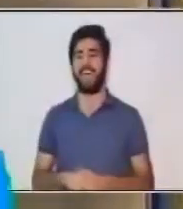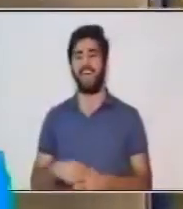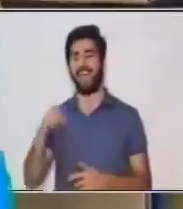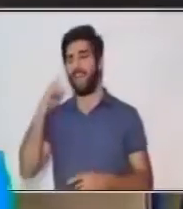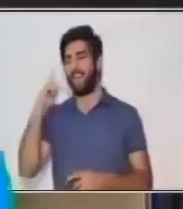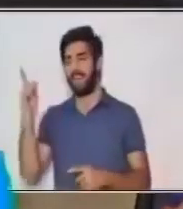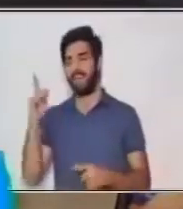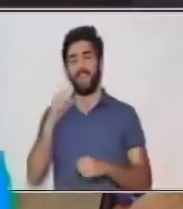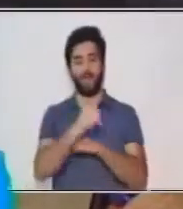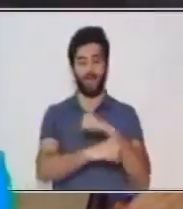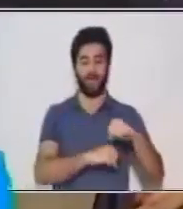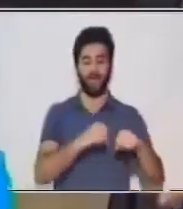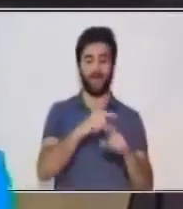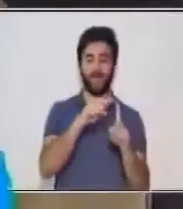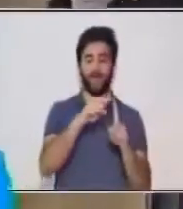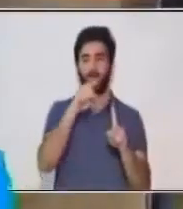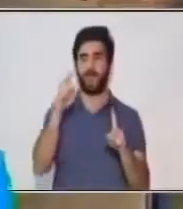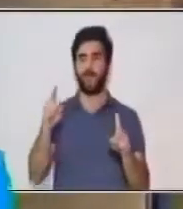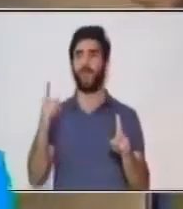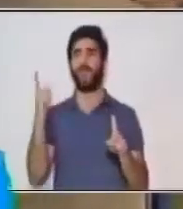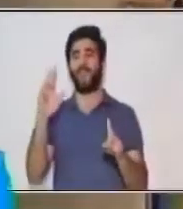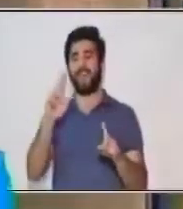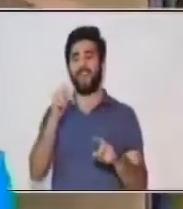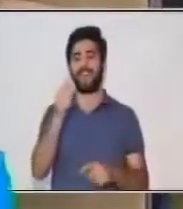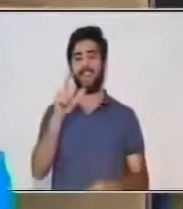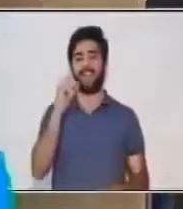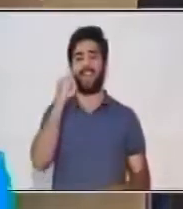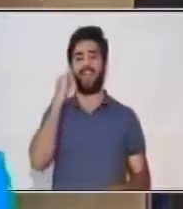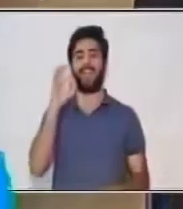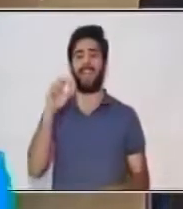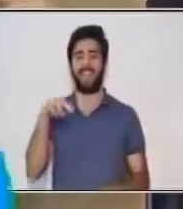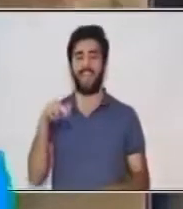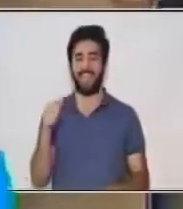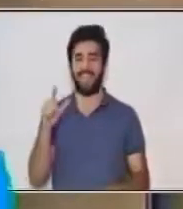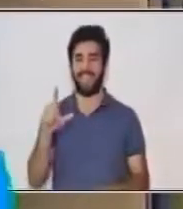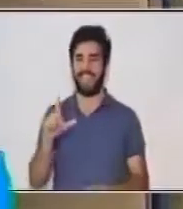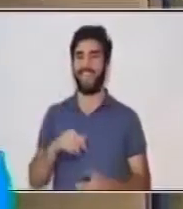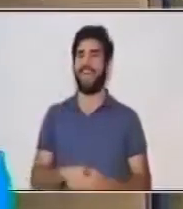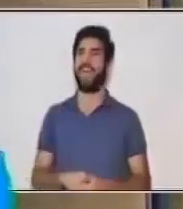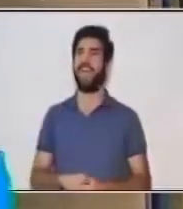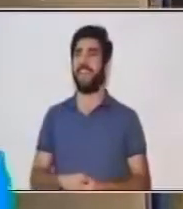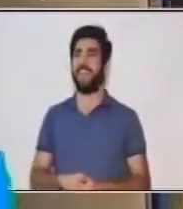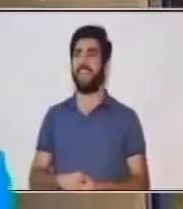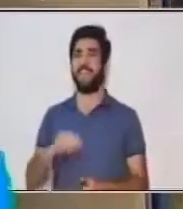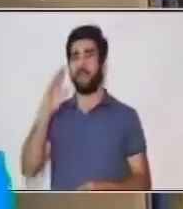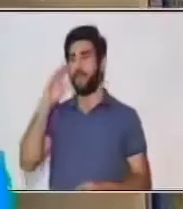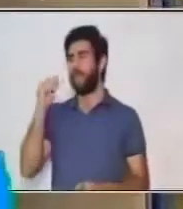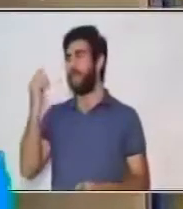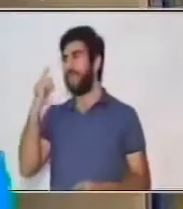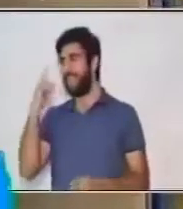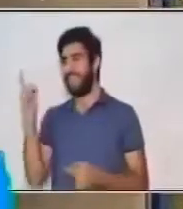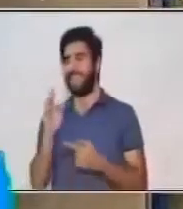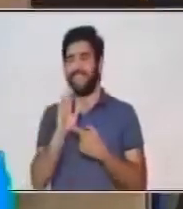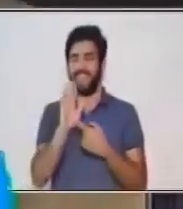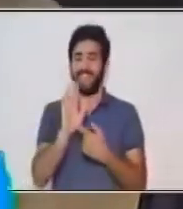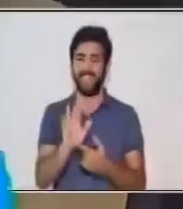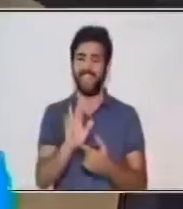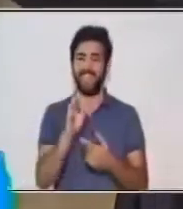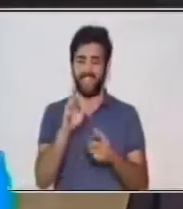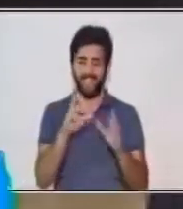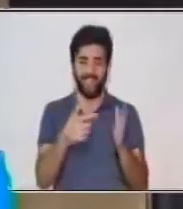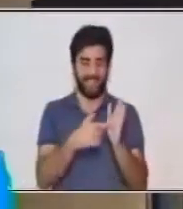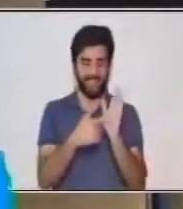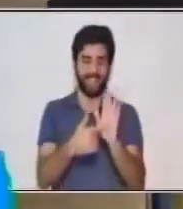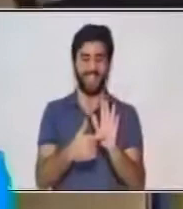racional porque está formada por expresiones algebraicas.